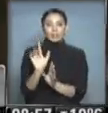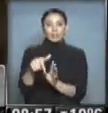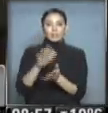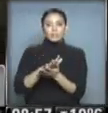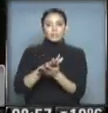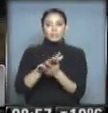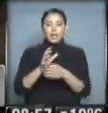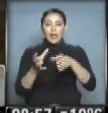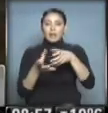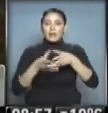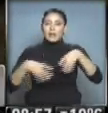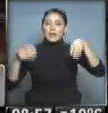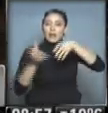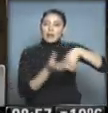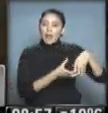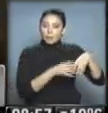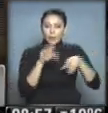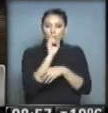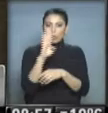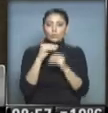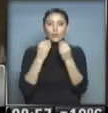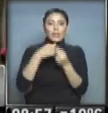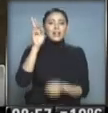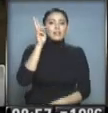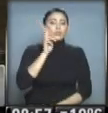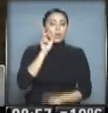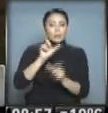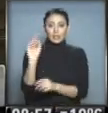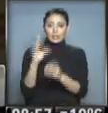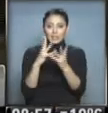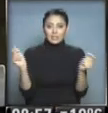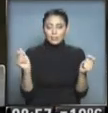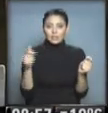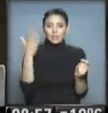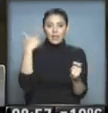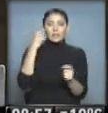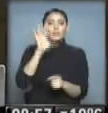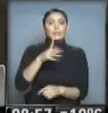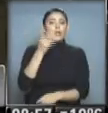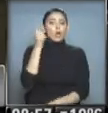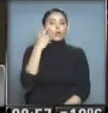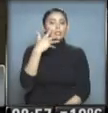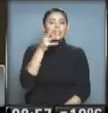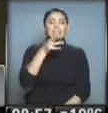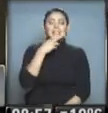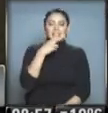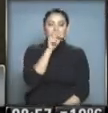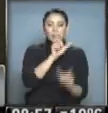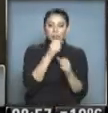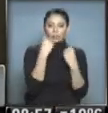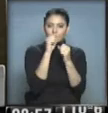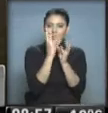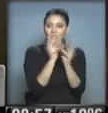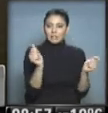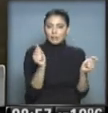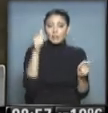Plata Rugby, porque ahí en ese club hubo 19 desaparecidos. Si bien cuando hicimos la miniserie se conocían 17 deportistas desaparecidos,